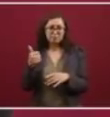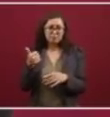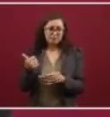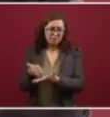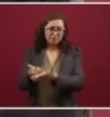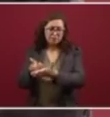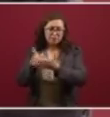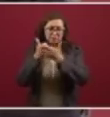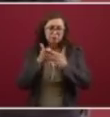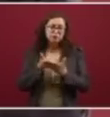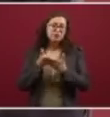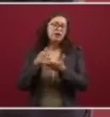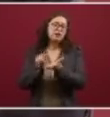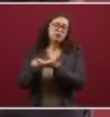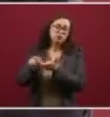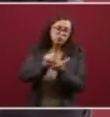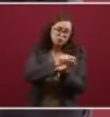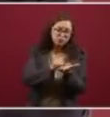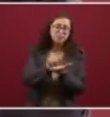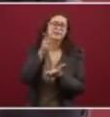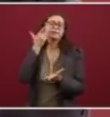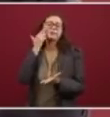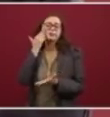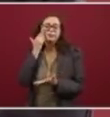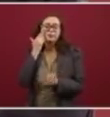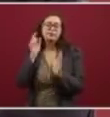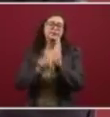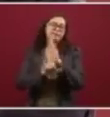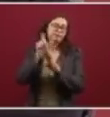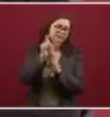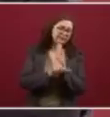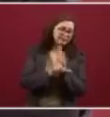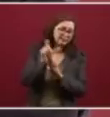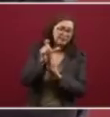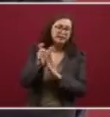los Twitter, Face, Instagram,